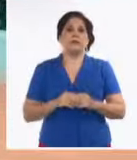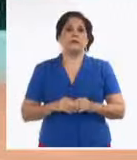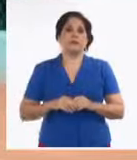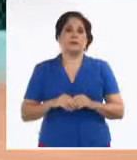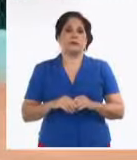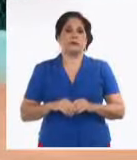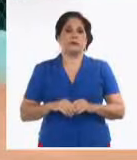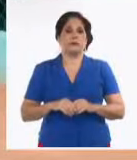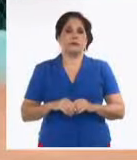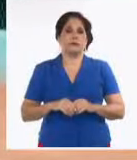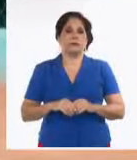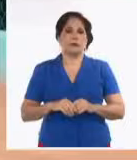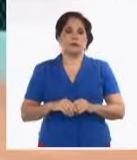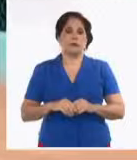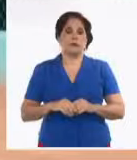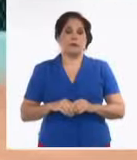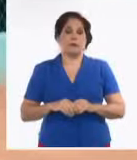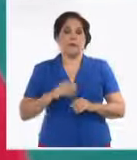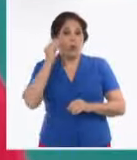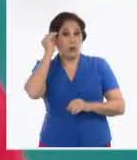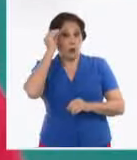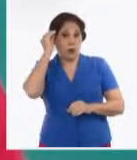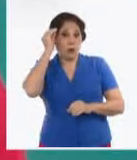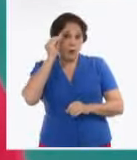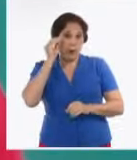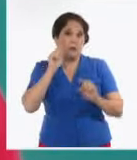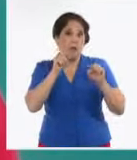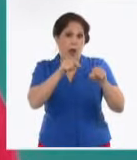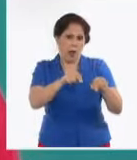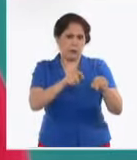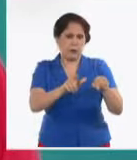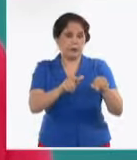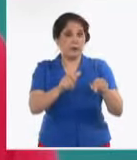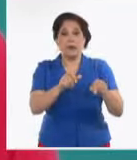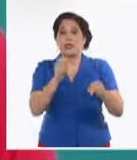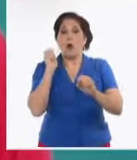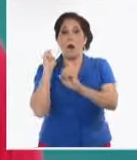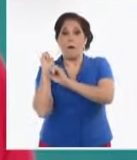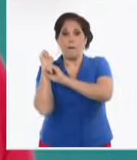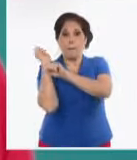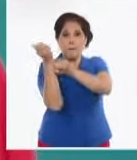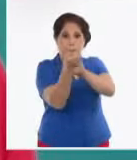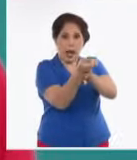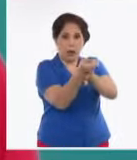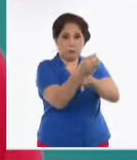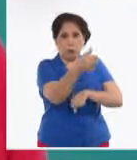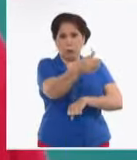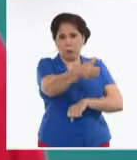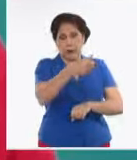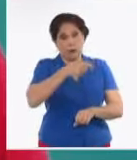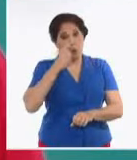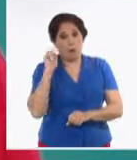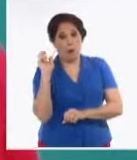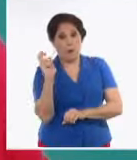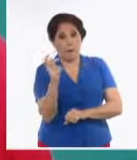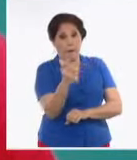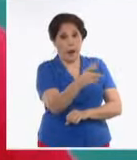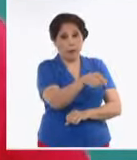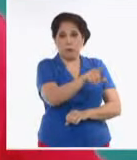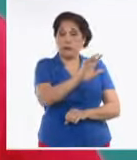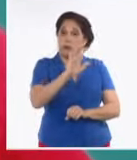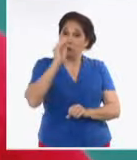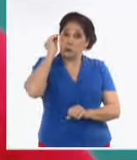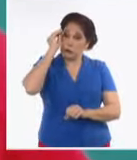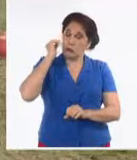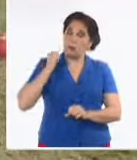campeonato. Estamos bien compactos en esa posición. Conducen bien a los lanzadores. Hemos visto que se han desempeñado